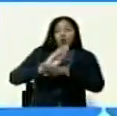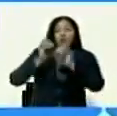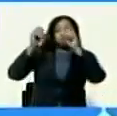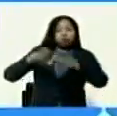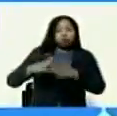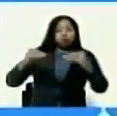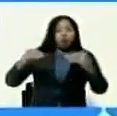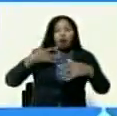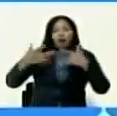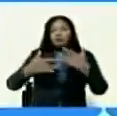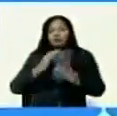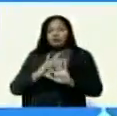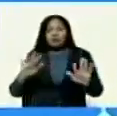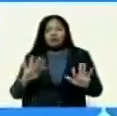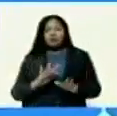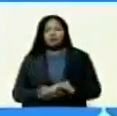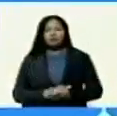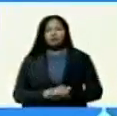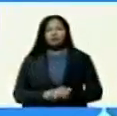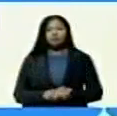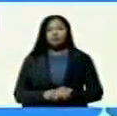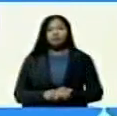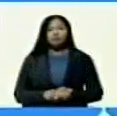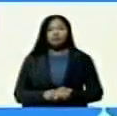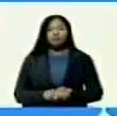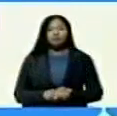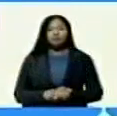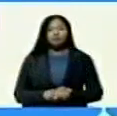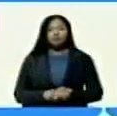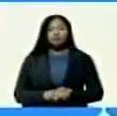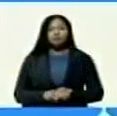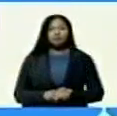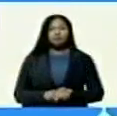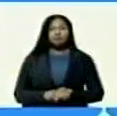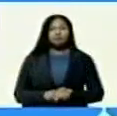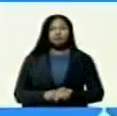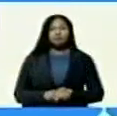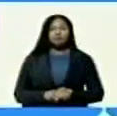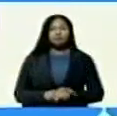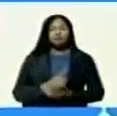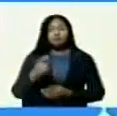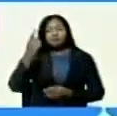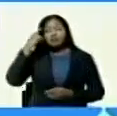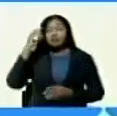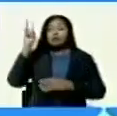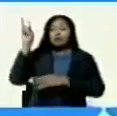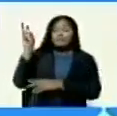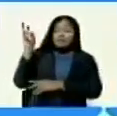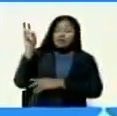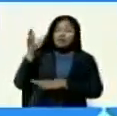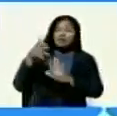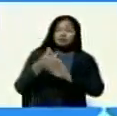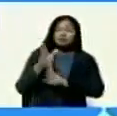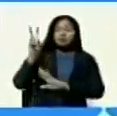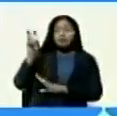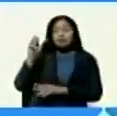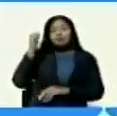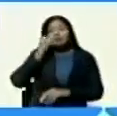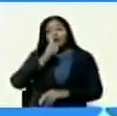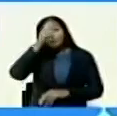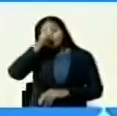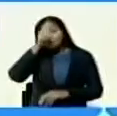las operaciones principales y auxiliares. A partir de este día viernes, sábado y